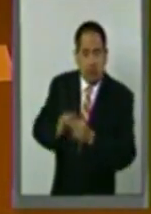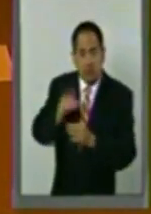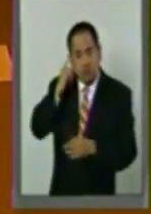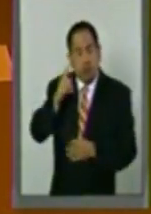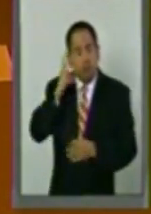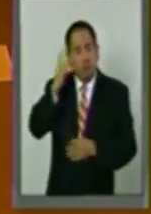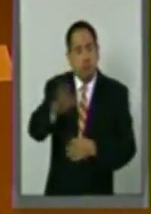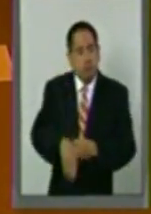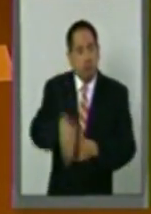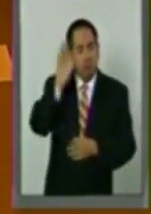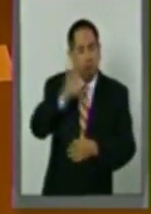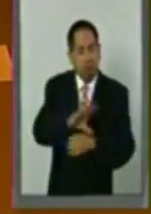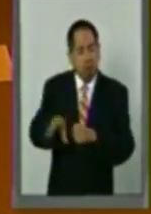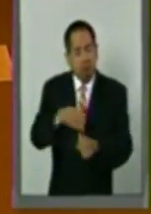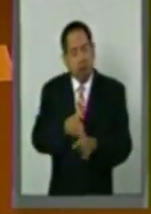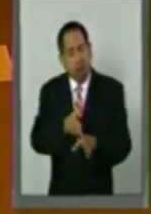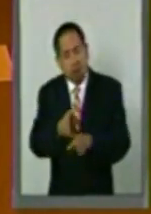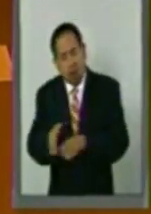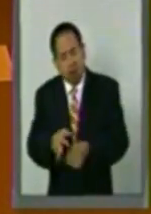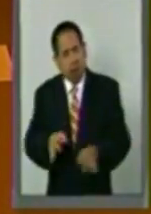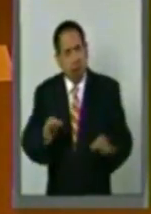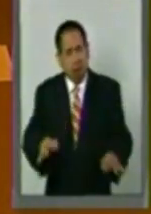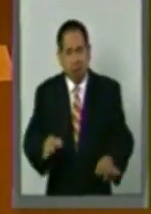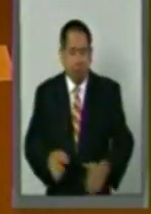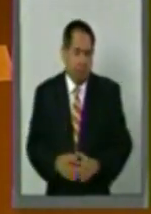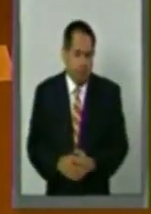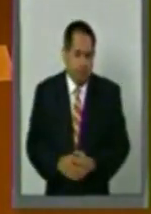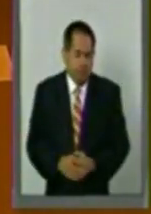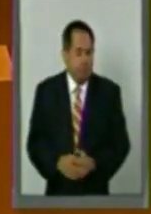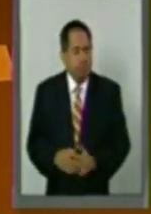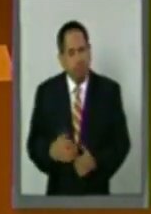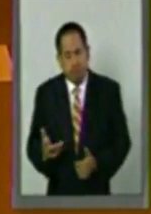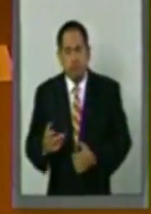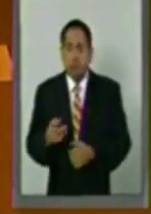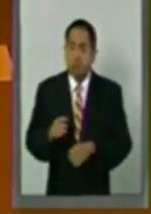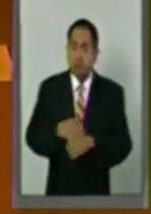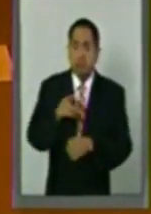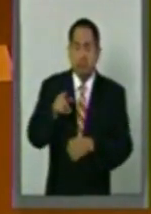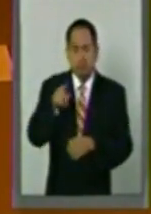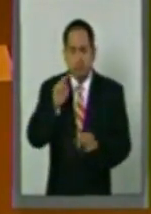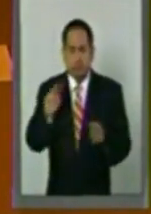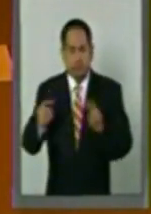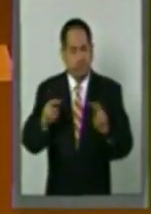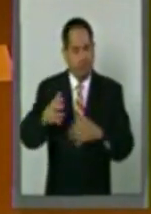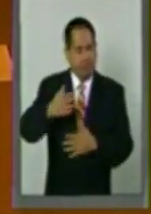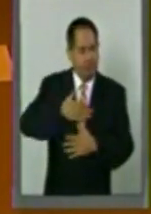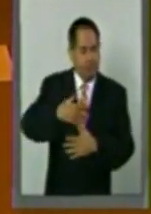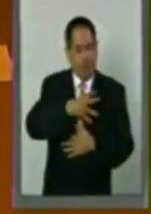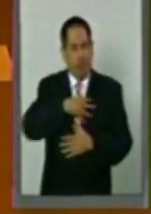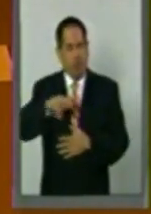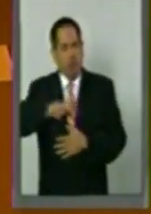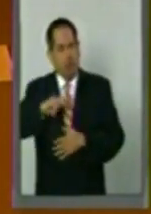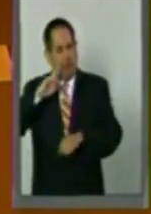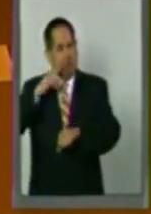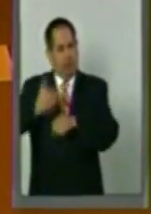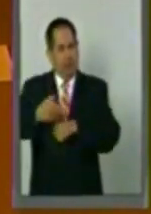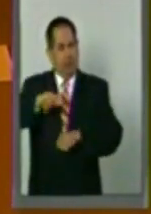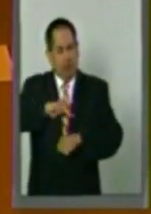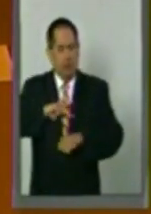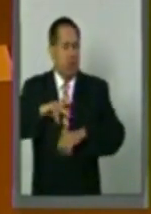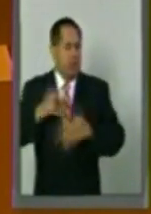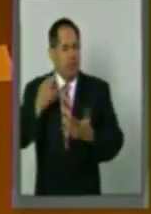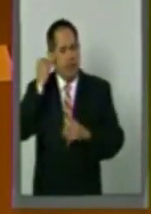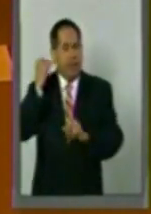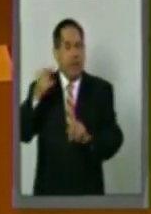una formación integral. Siendo esta así porque la institución de la patria potestad parte de la premisa lógica